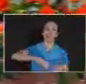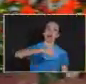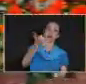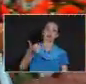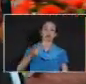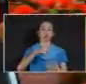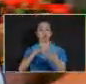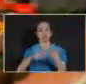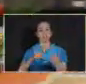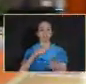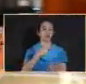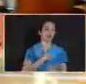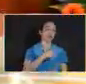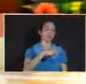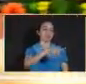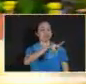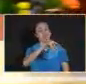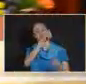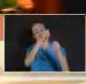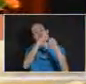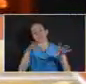yo.